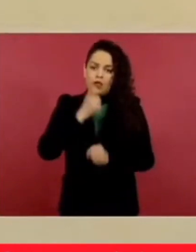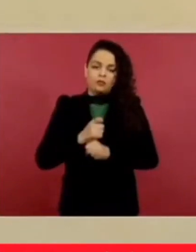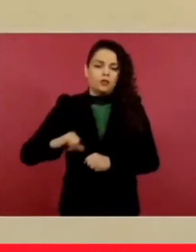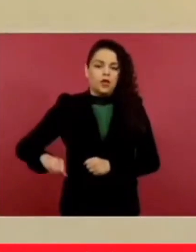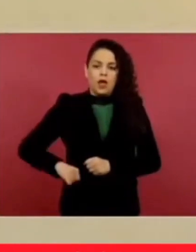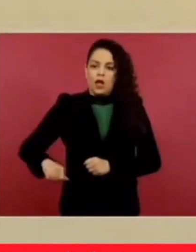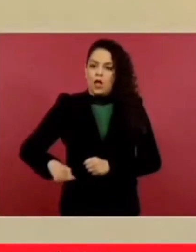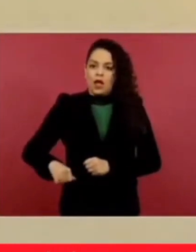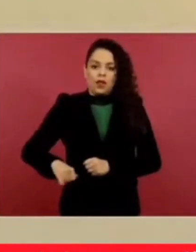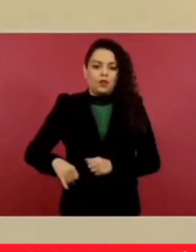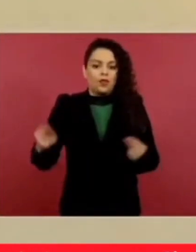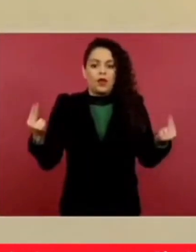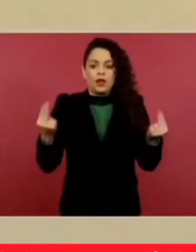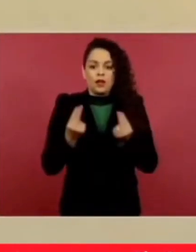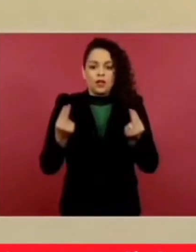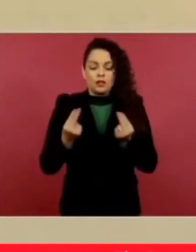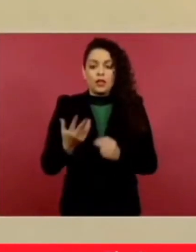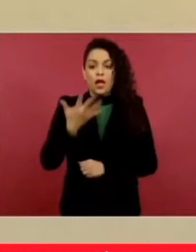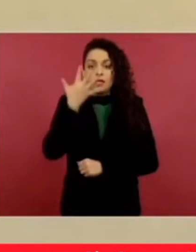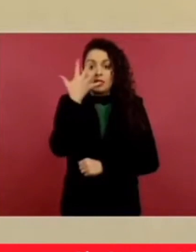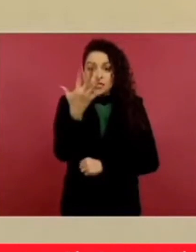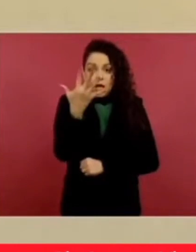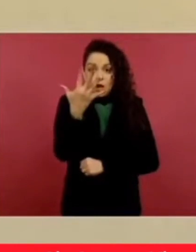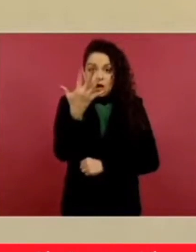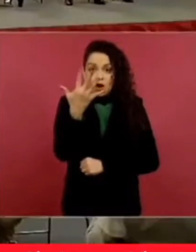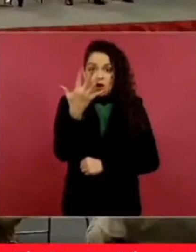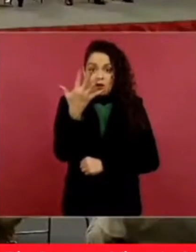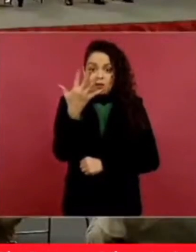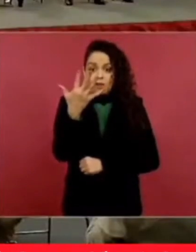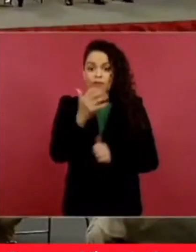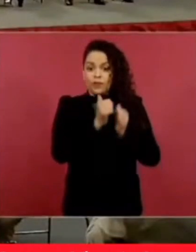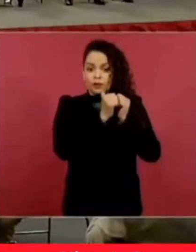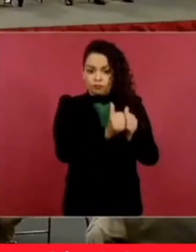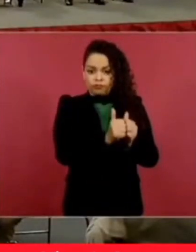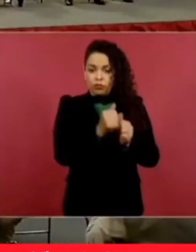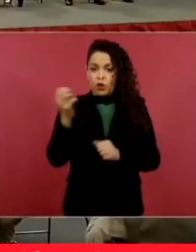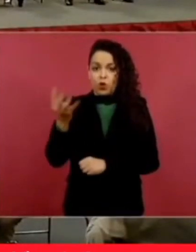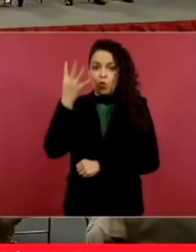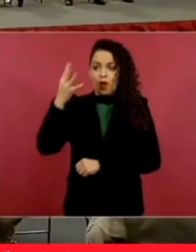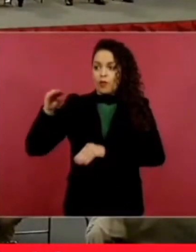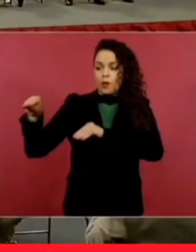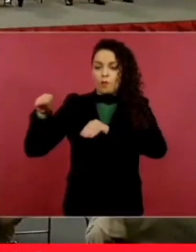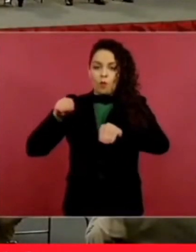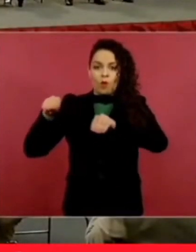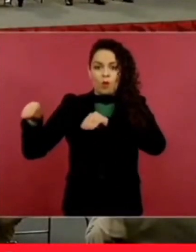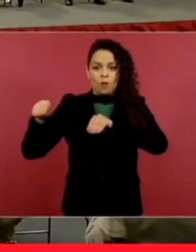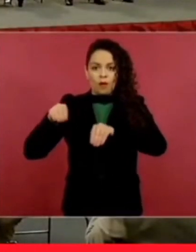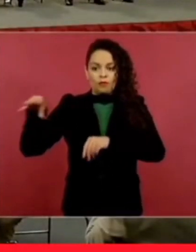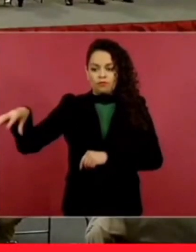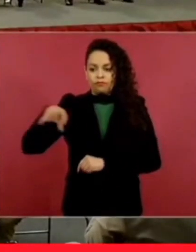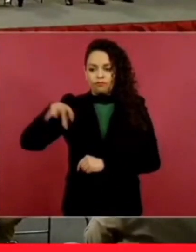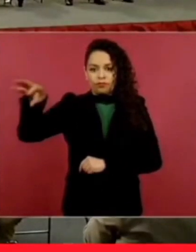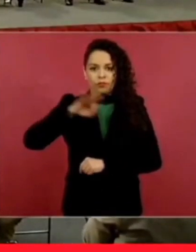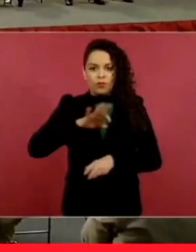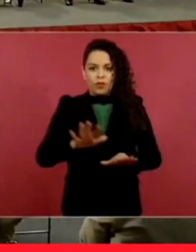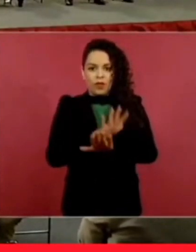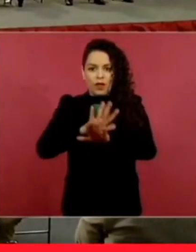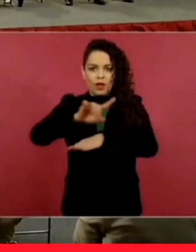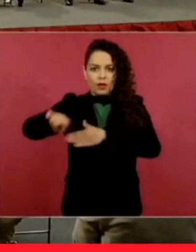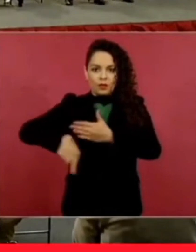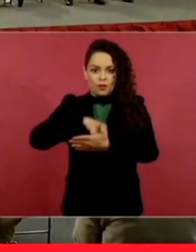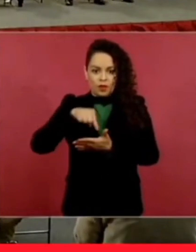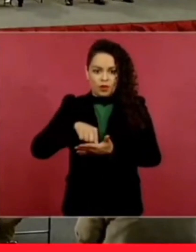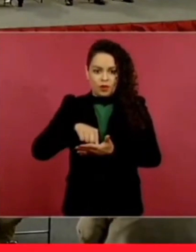fijas, 4 plantas móviles. De estas solamente operó una durante un